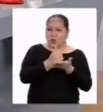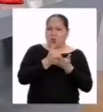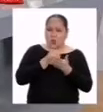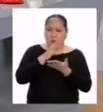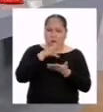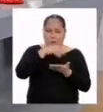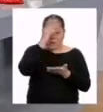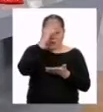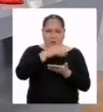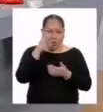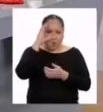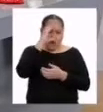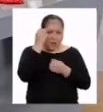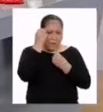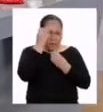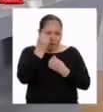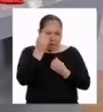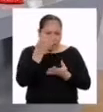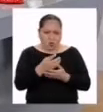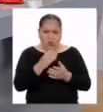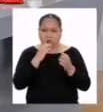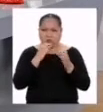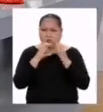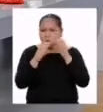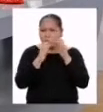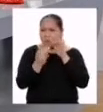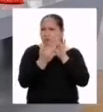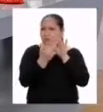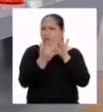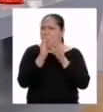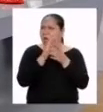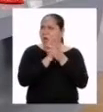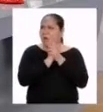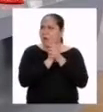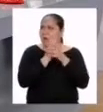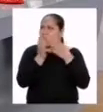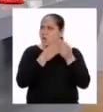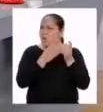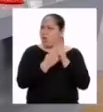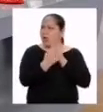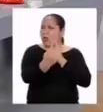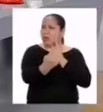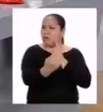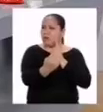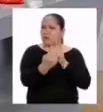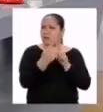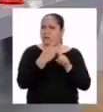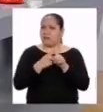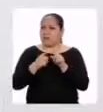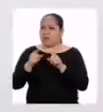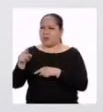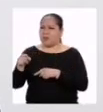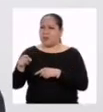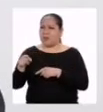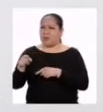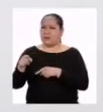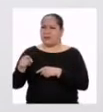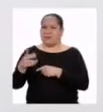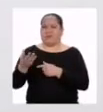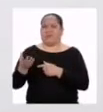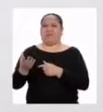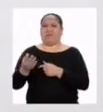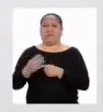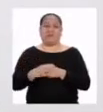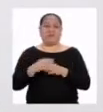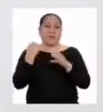buscar más información y comunicarnos con nuestras amistades pese a la distancia. Pero por otro... El